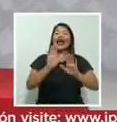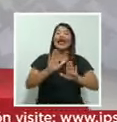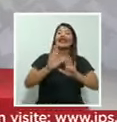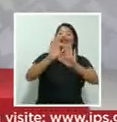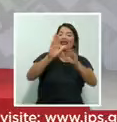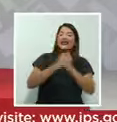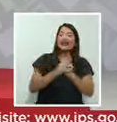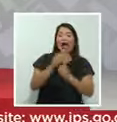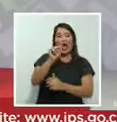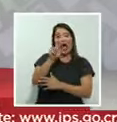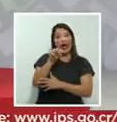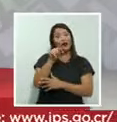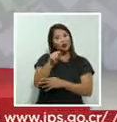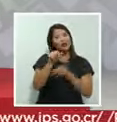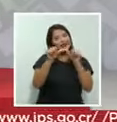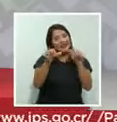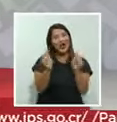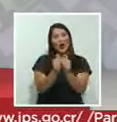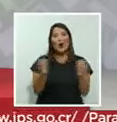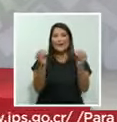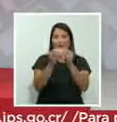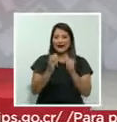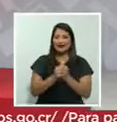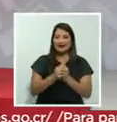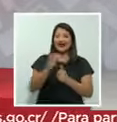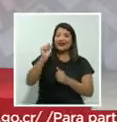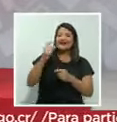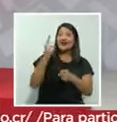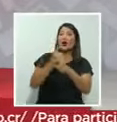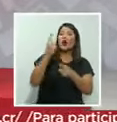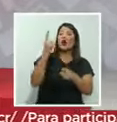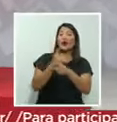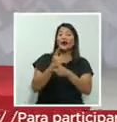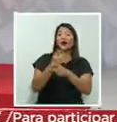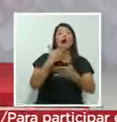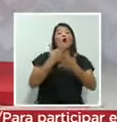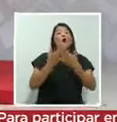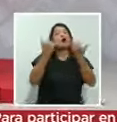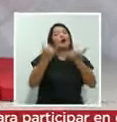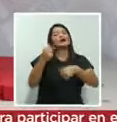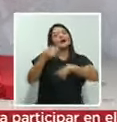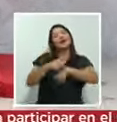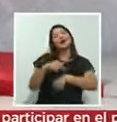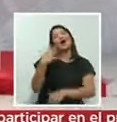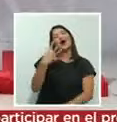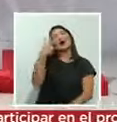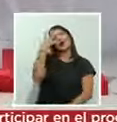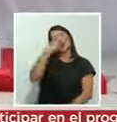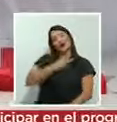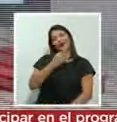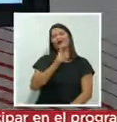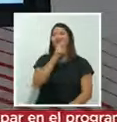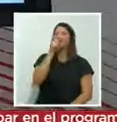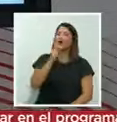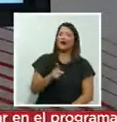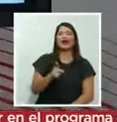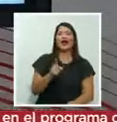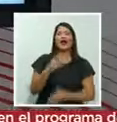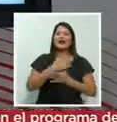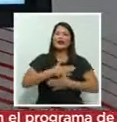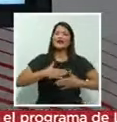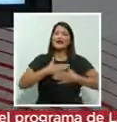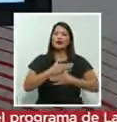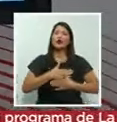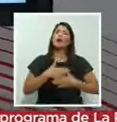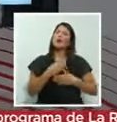Excelente. Ari, ¿usted tiene más? Así es, Meli. Bueno, en este momento, qué bonito, la verdad es que la pasamos muy